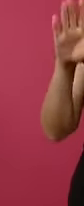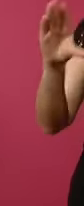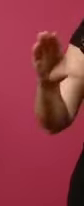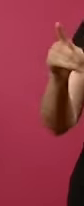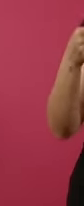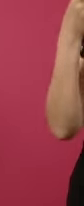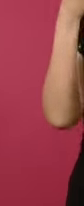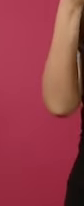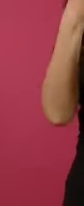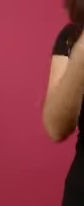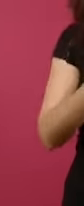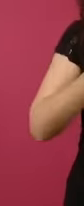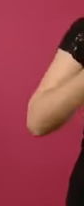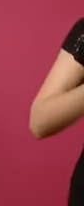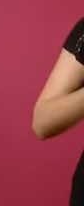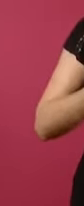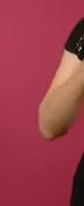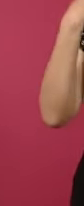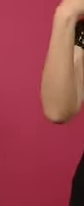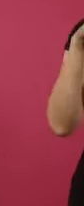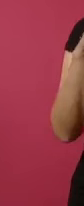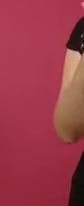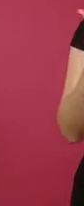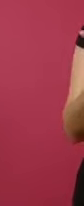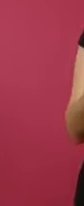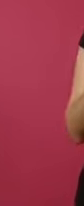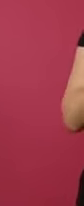del dinero y del poder, pero